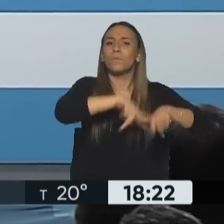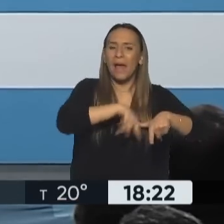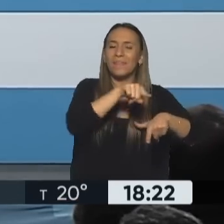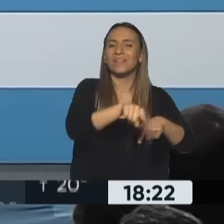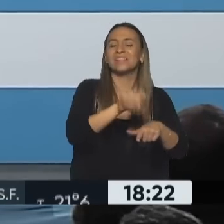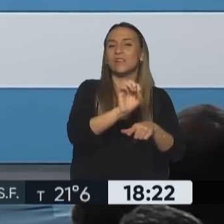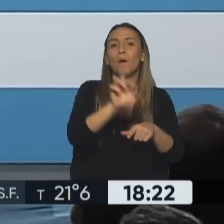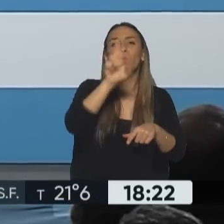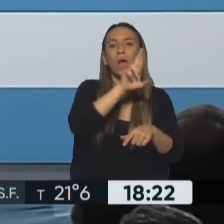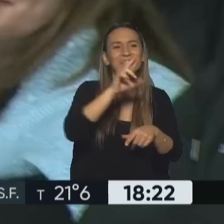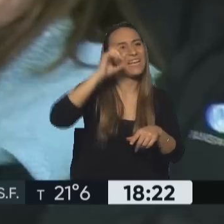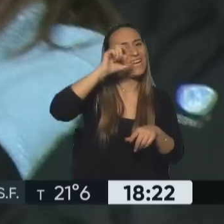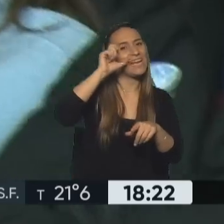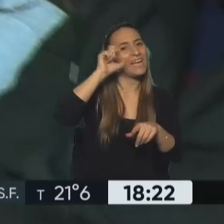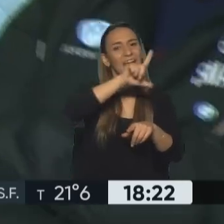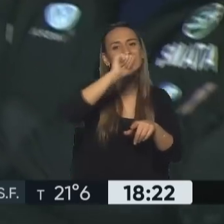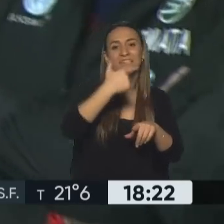plomería, de albañilería.